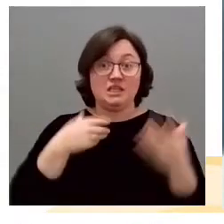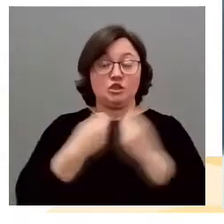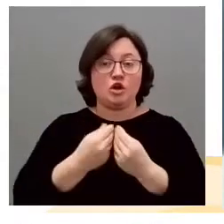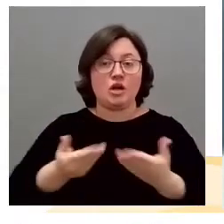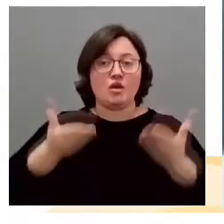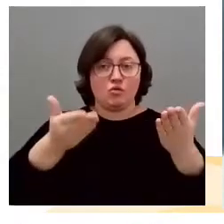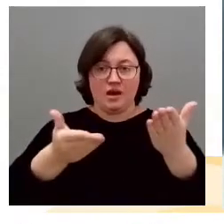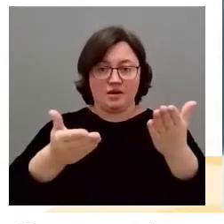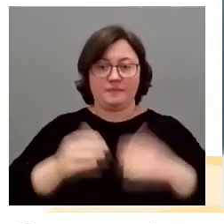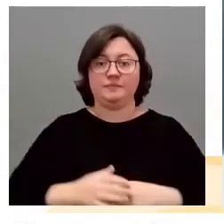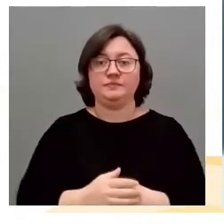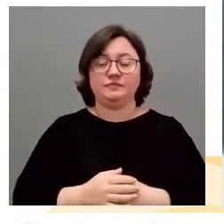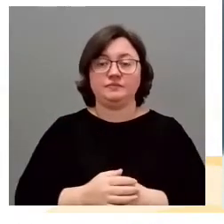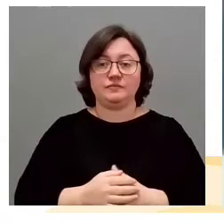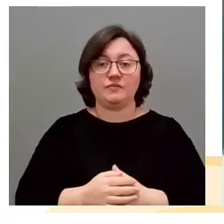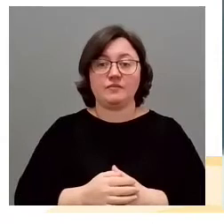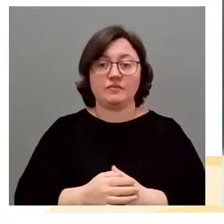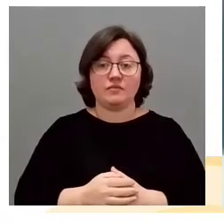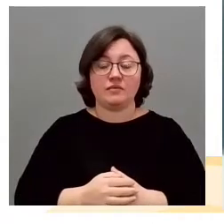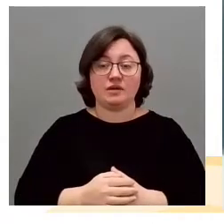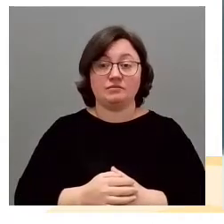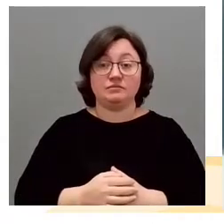personas que atienden.